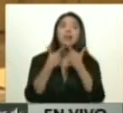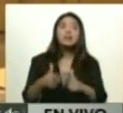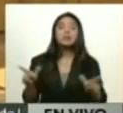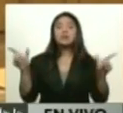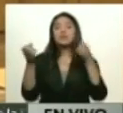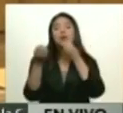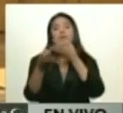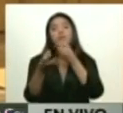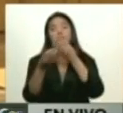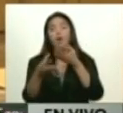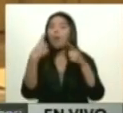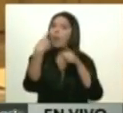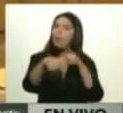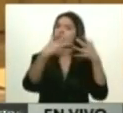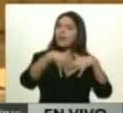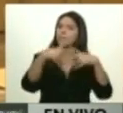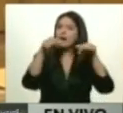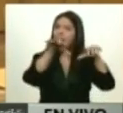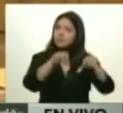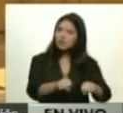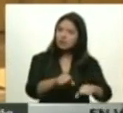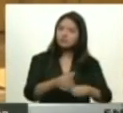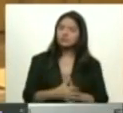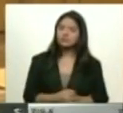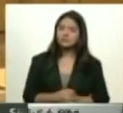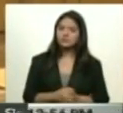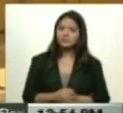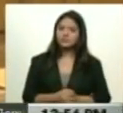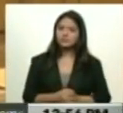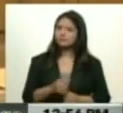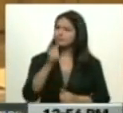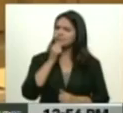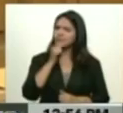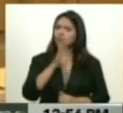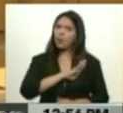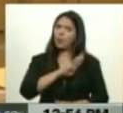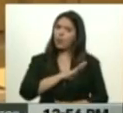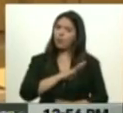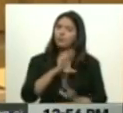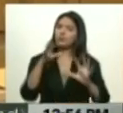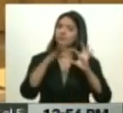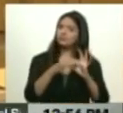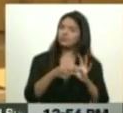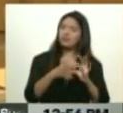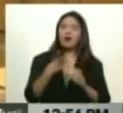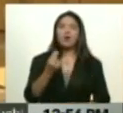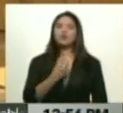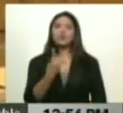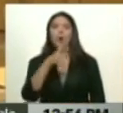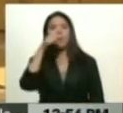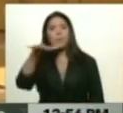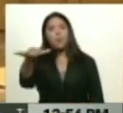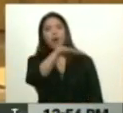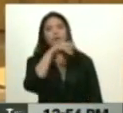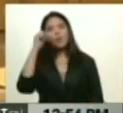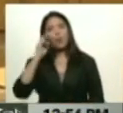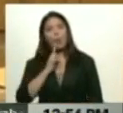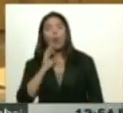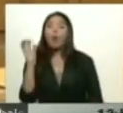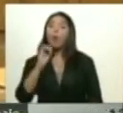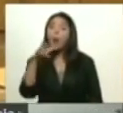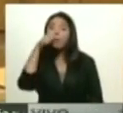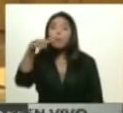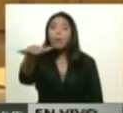expresión a los empresarios capitalistas cuyos socios son de ellos y no al pueblo bolivariano o al